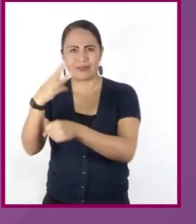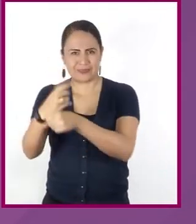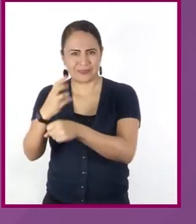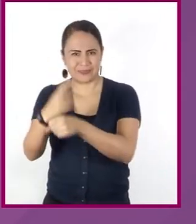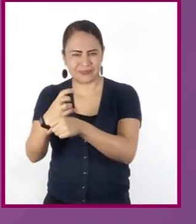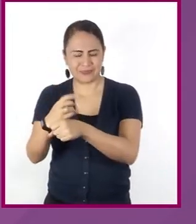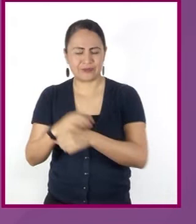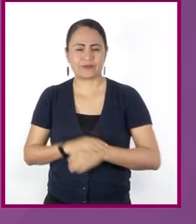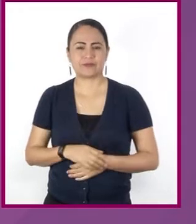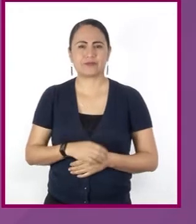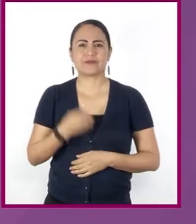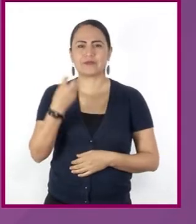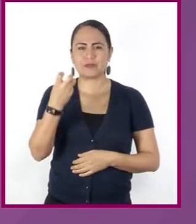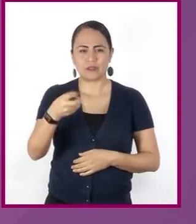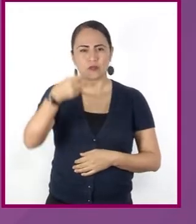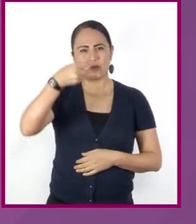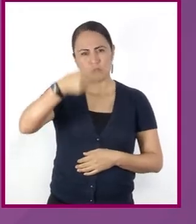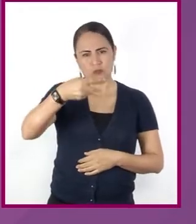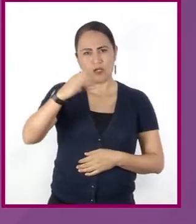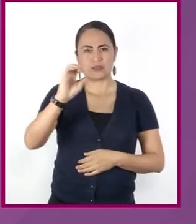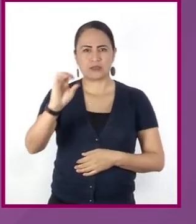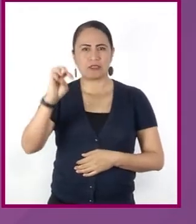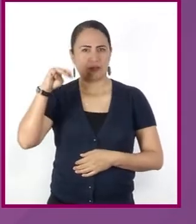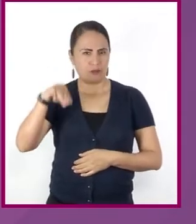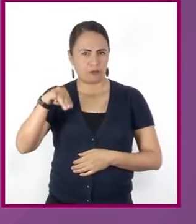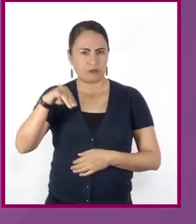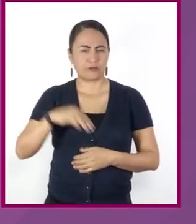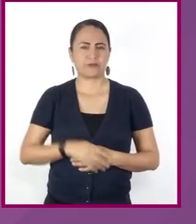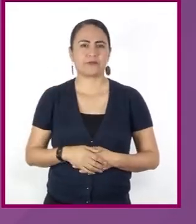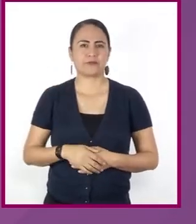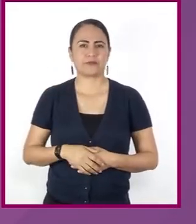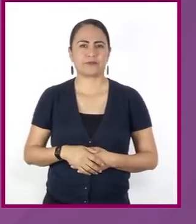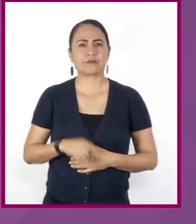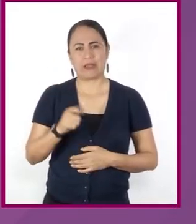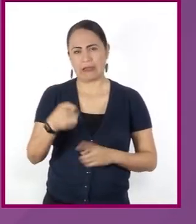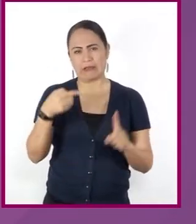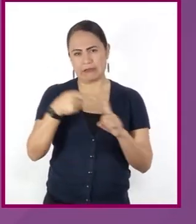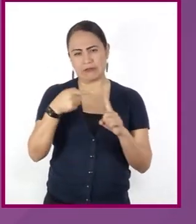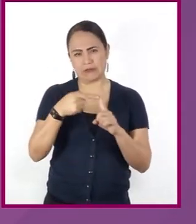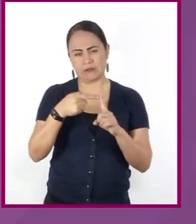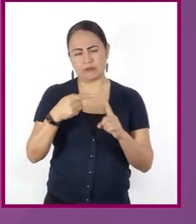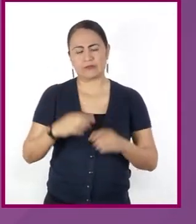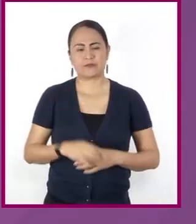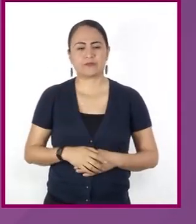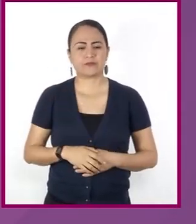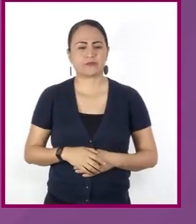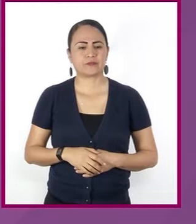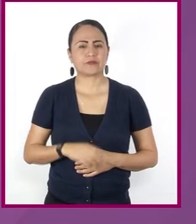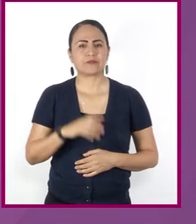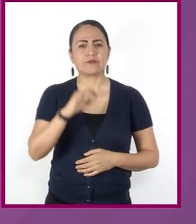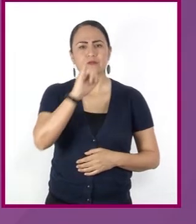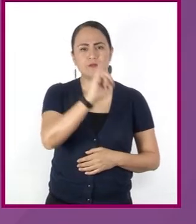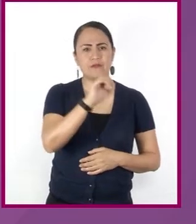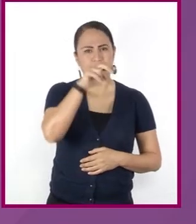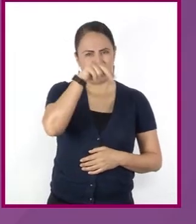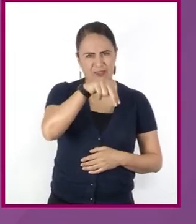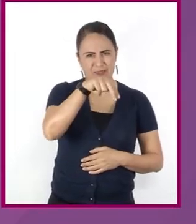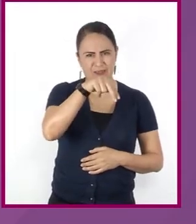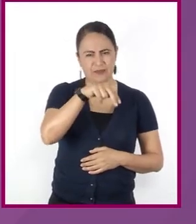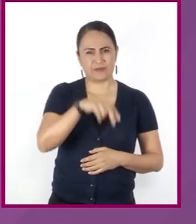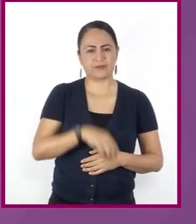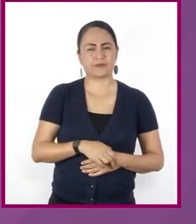que será la equivalencia en centímetros, como nos lo pide el reto. Una pulgada, como les